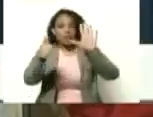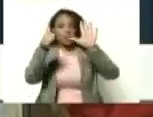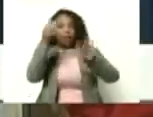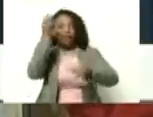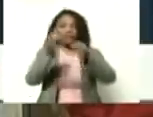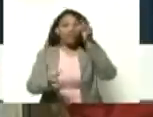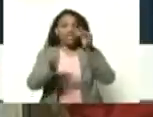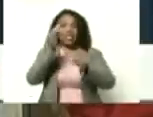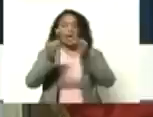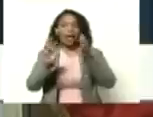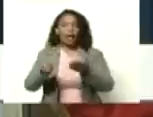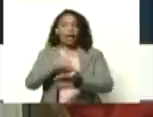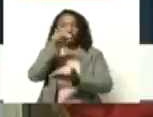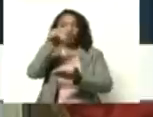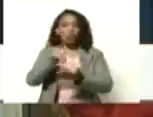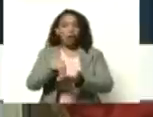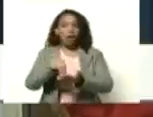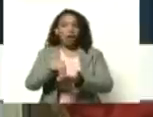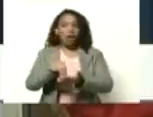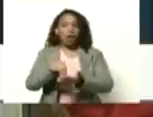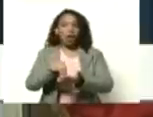tanto nacionales